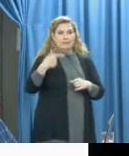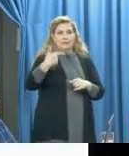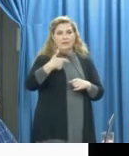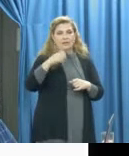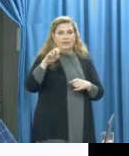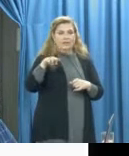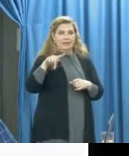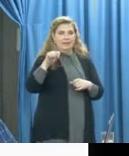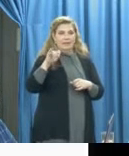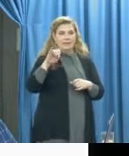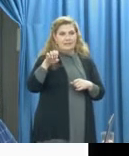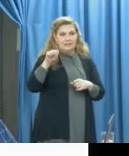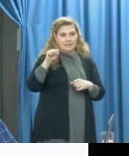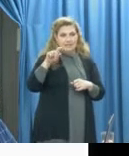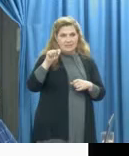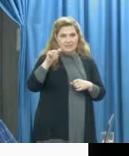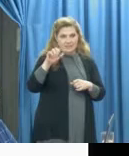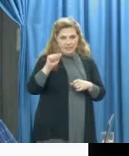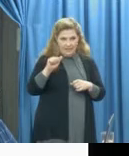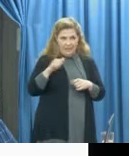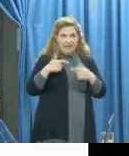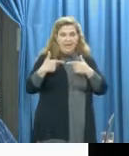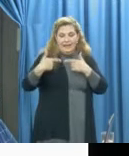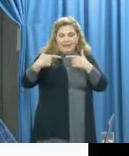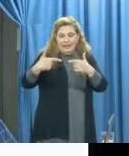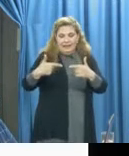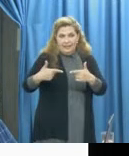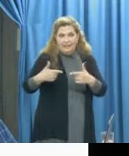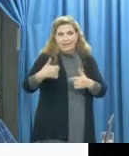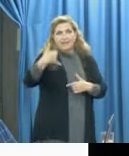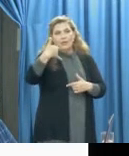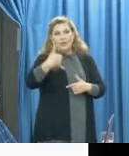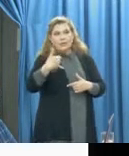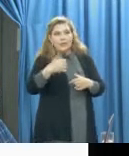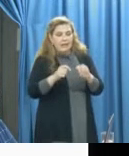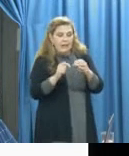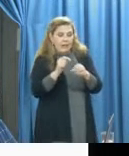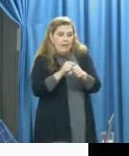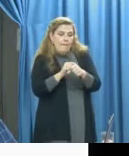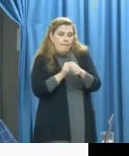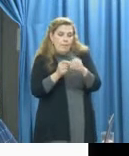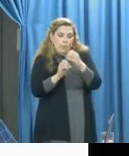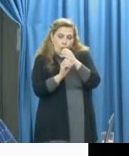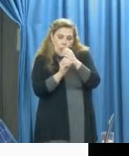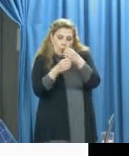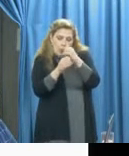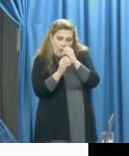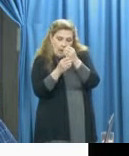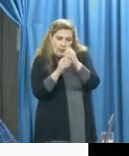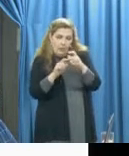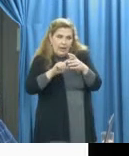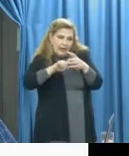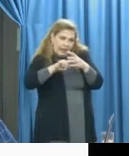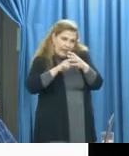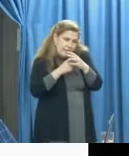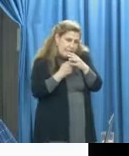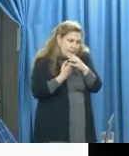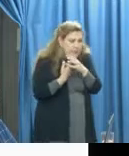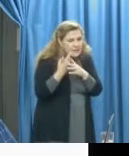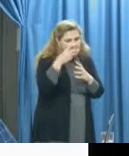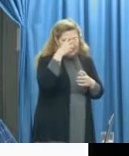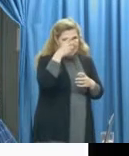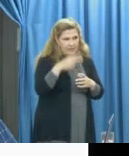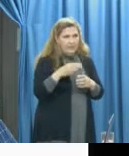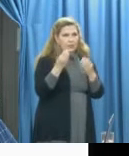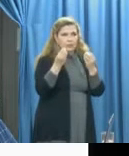Los genéticos y moleculares son los más certeros y en México apenas los estamos iniciando, en muchos países ya cuentan